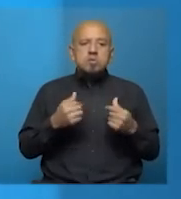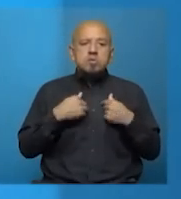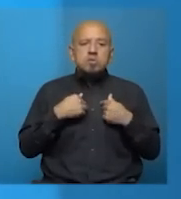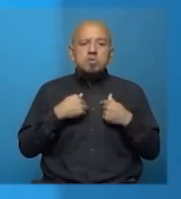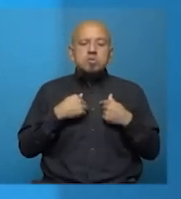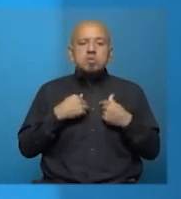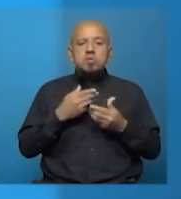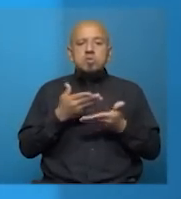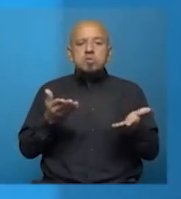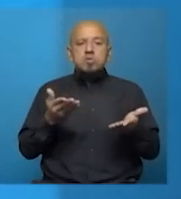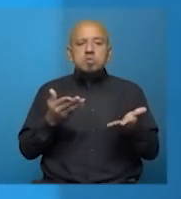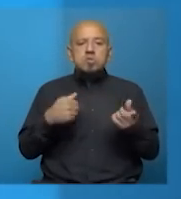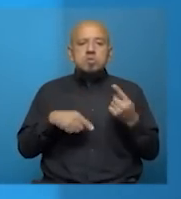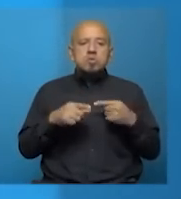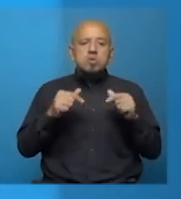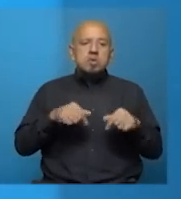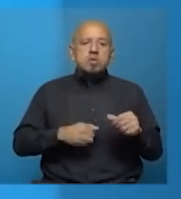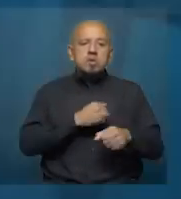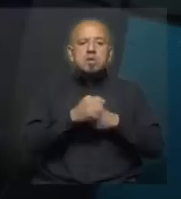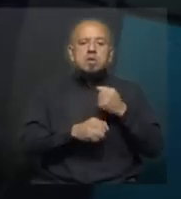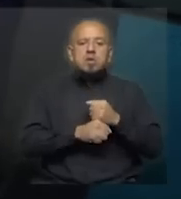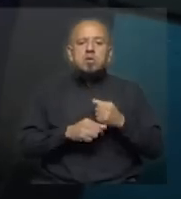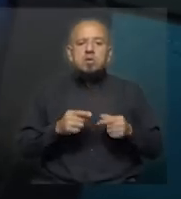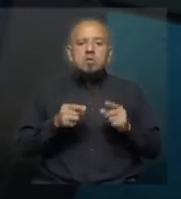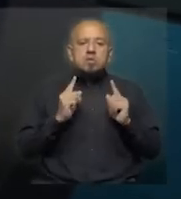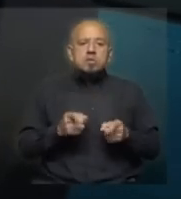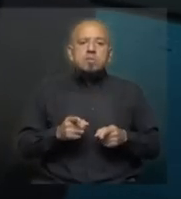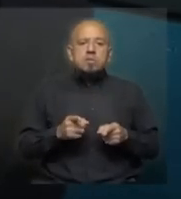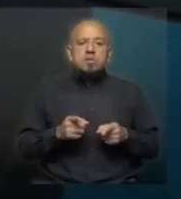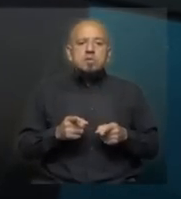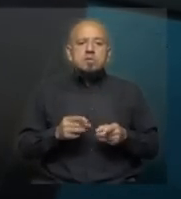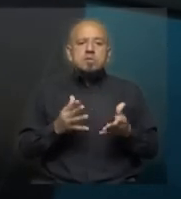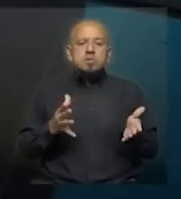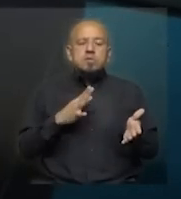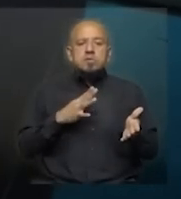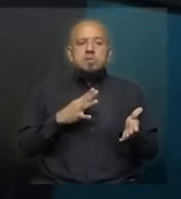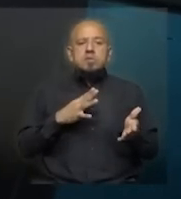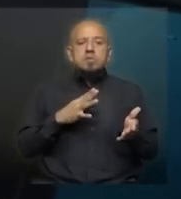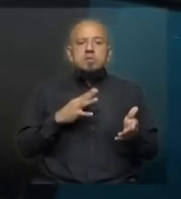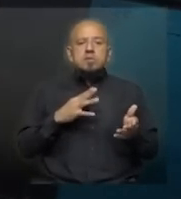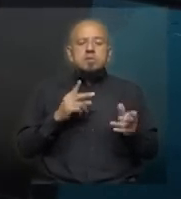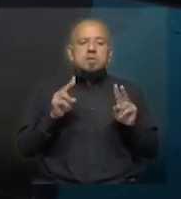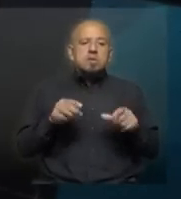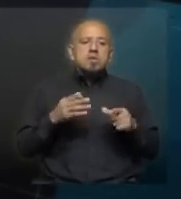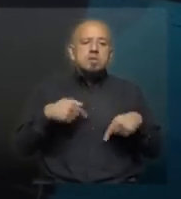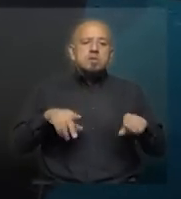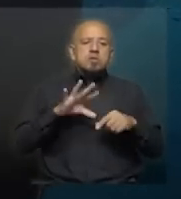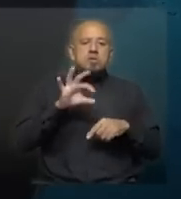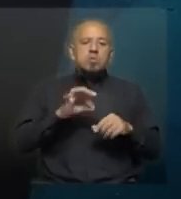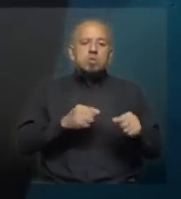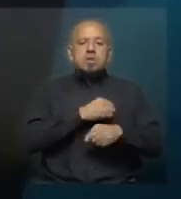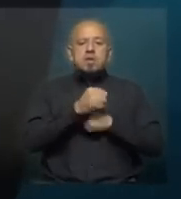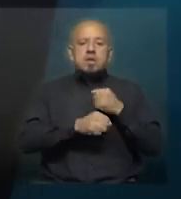razón de ser. Y este año, bueno, también desafiándonos en esa recordación de los 50